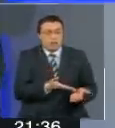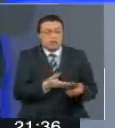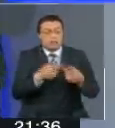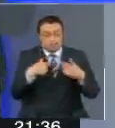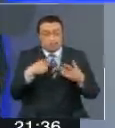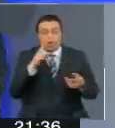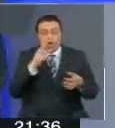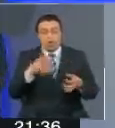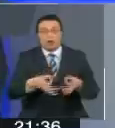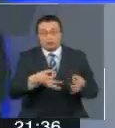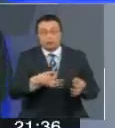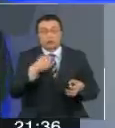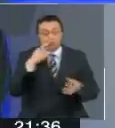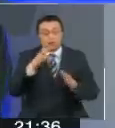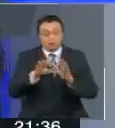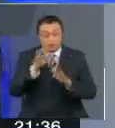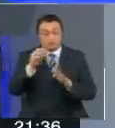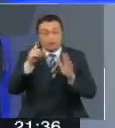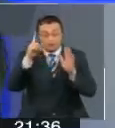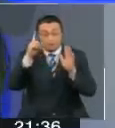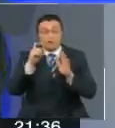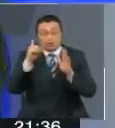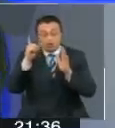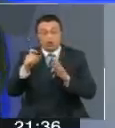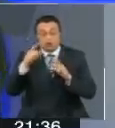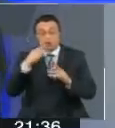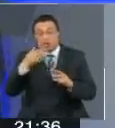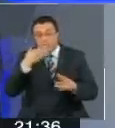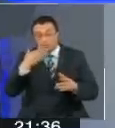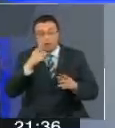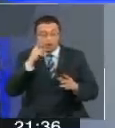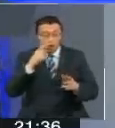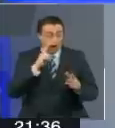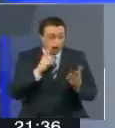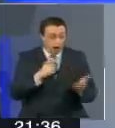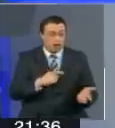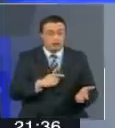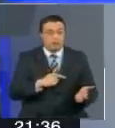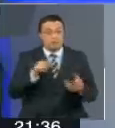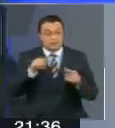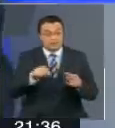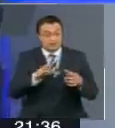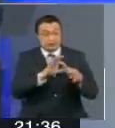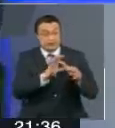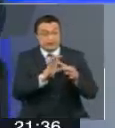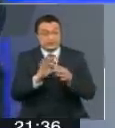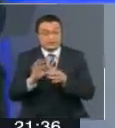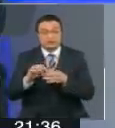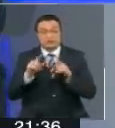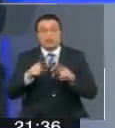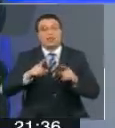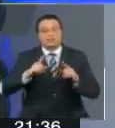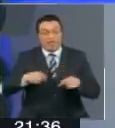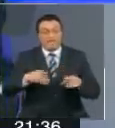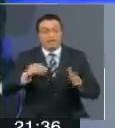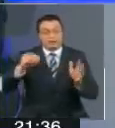puesto que aparecen las fotografías, los testimonios. Ese hecho debe